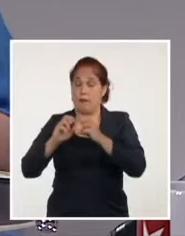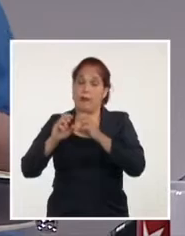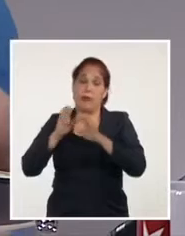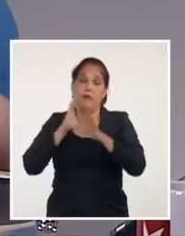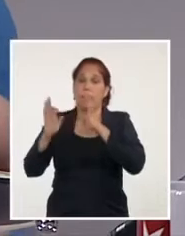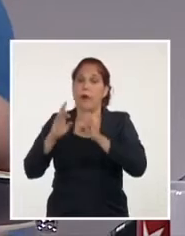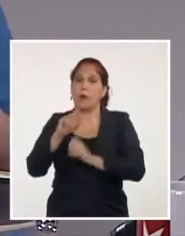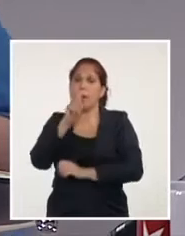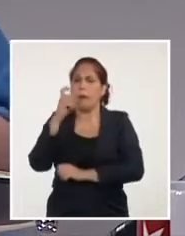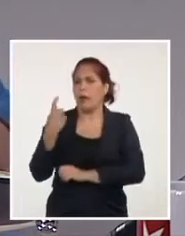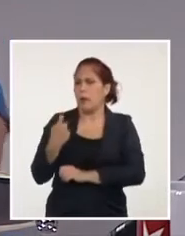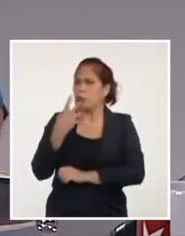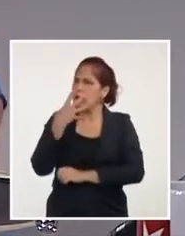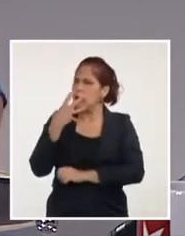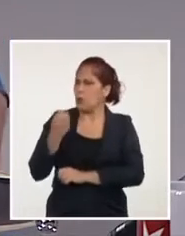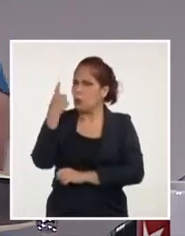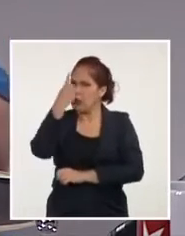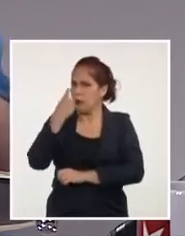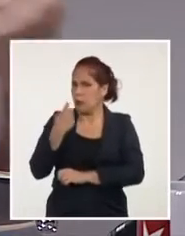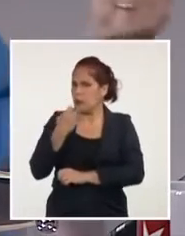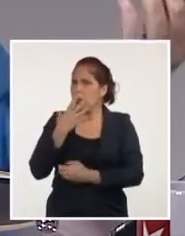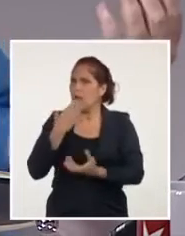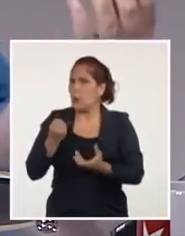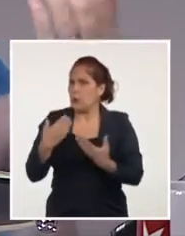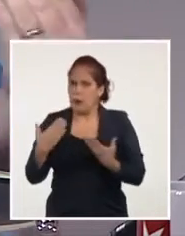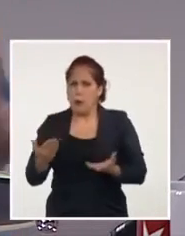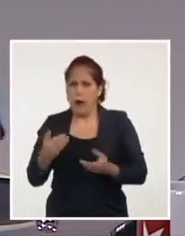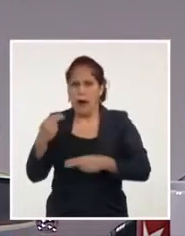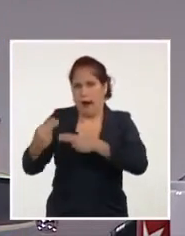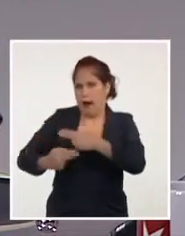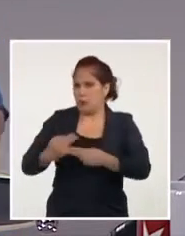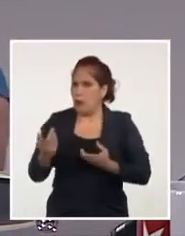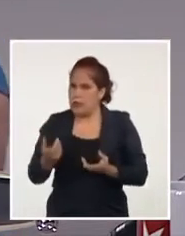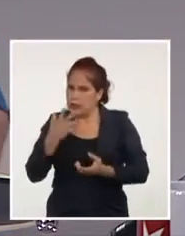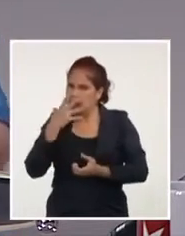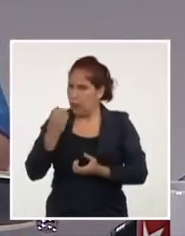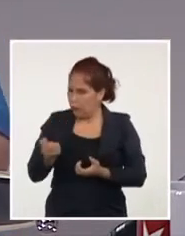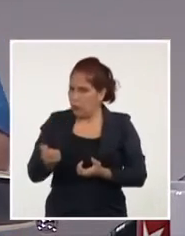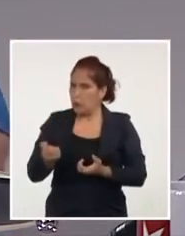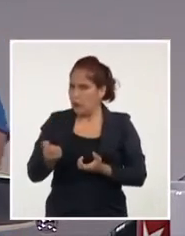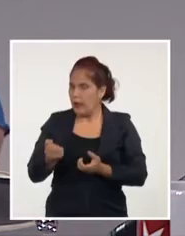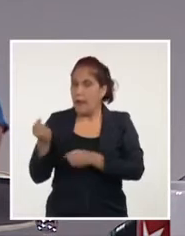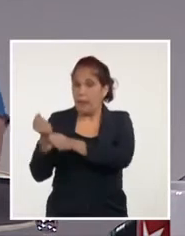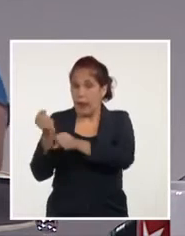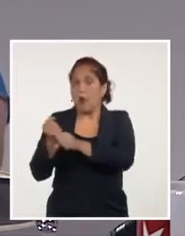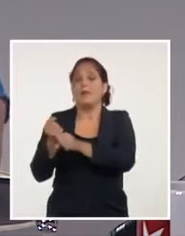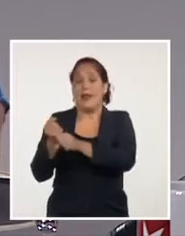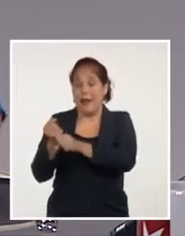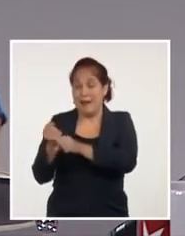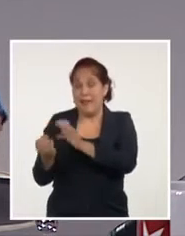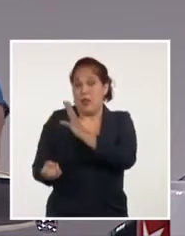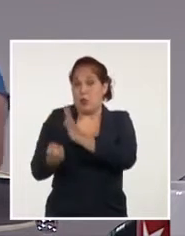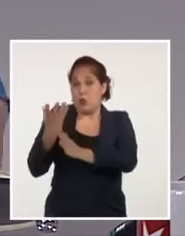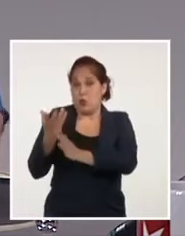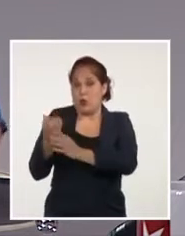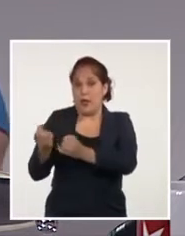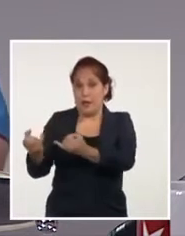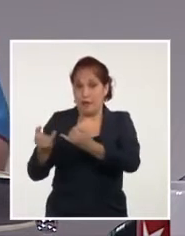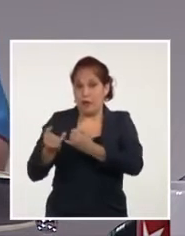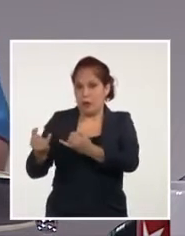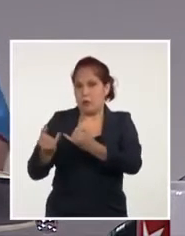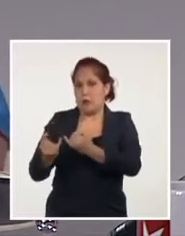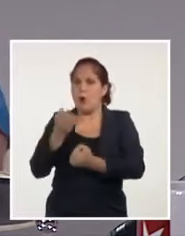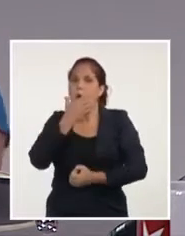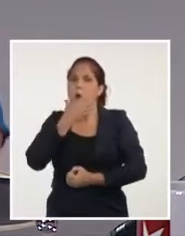en la historia humana, durante toda la época de esa historia, hay sistemas con unas